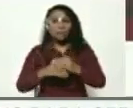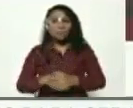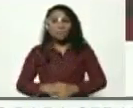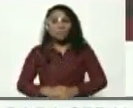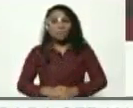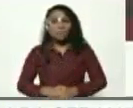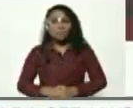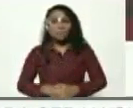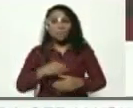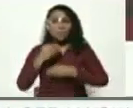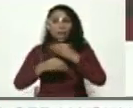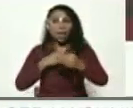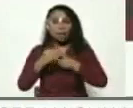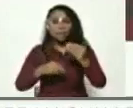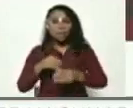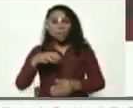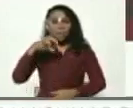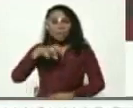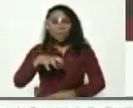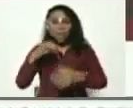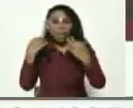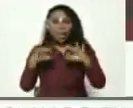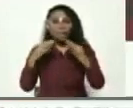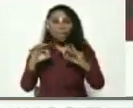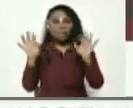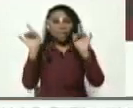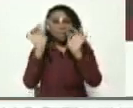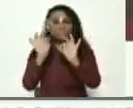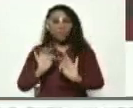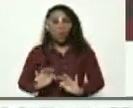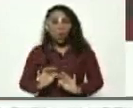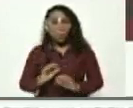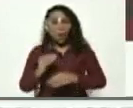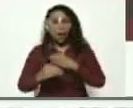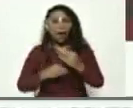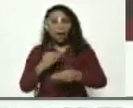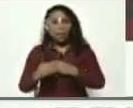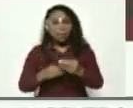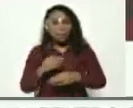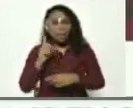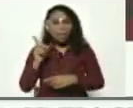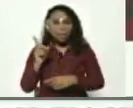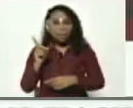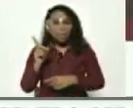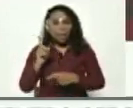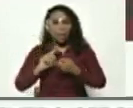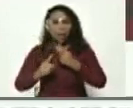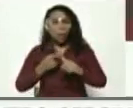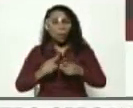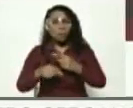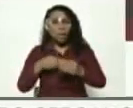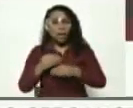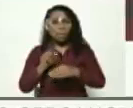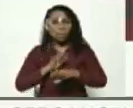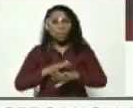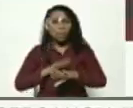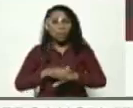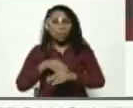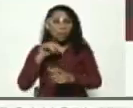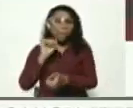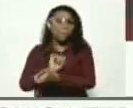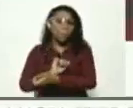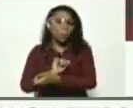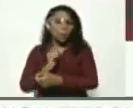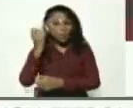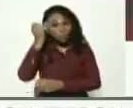se considera en su estado natural, de tal manera que la causa de la naturalización de la sumisión del esclavizado son